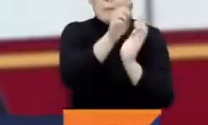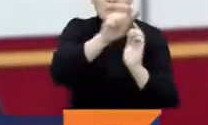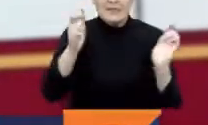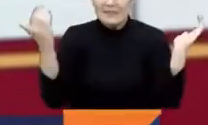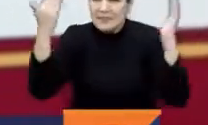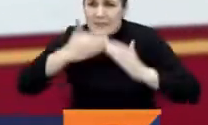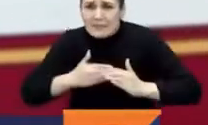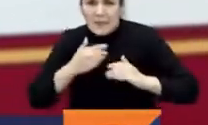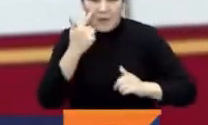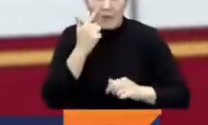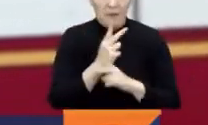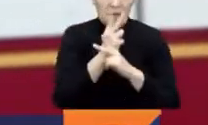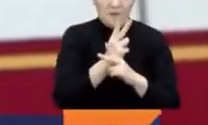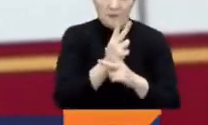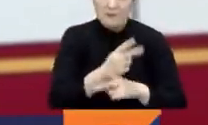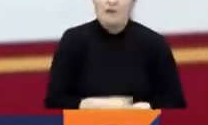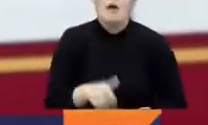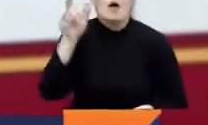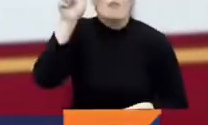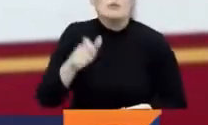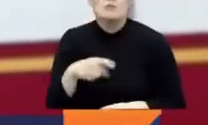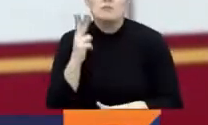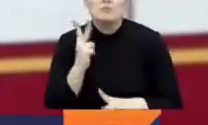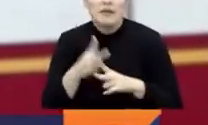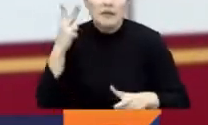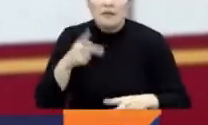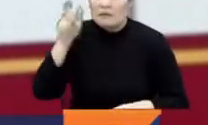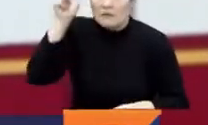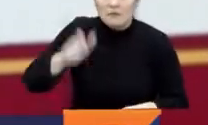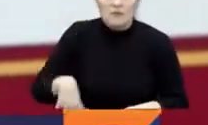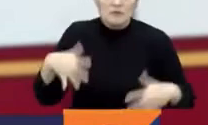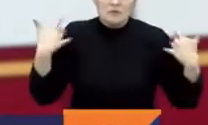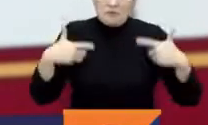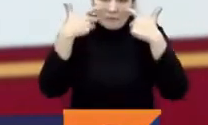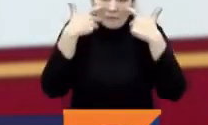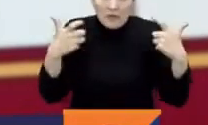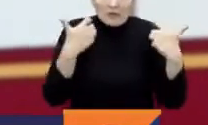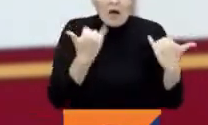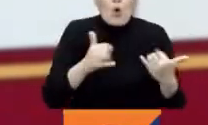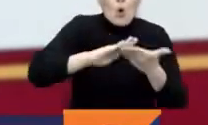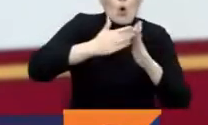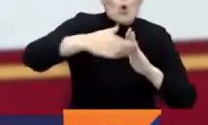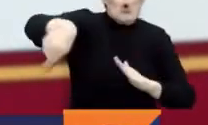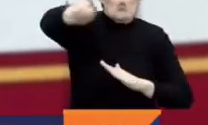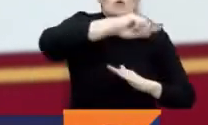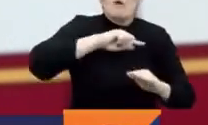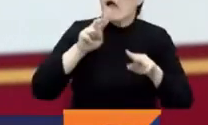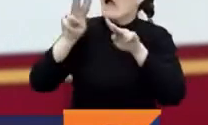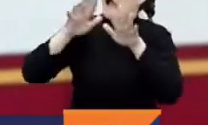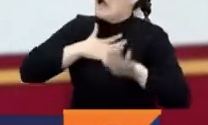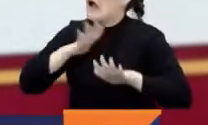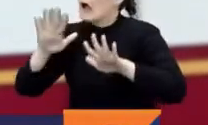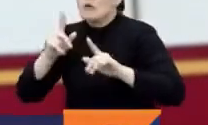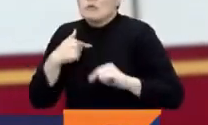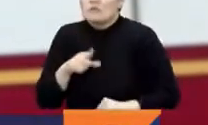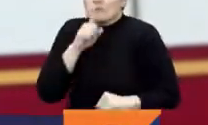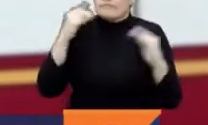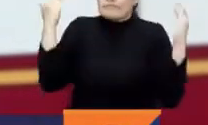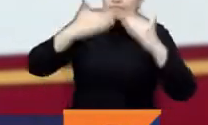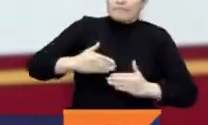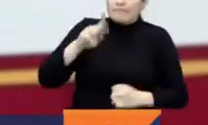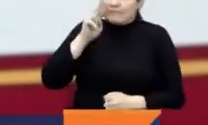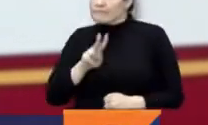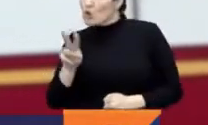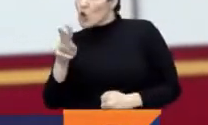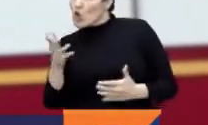resguarde. Se le considera armado y peligroso. La comunidad no debe acercarse a él si lo ven. Conozcan su paradero, vean el